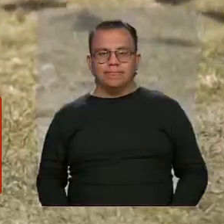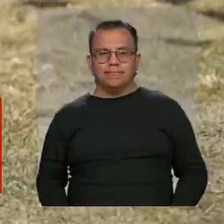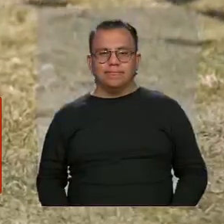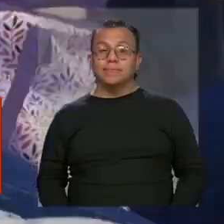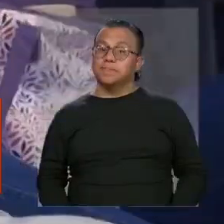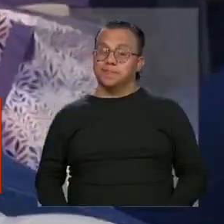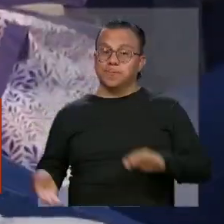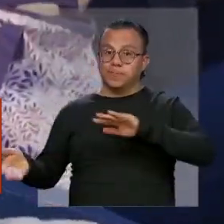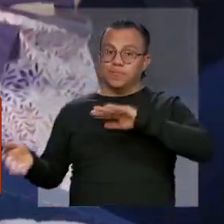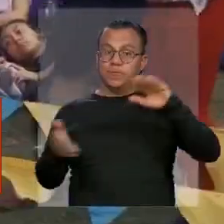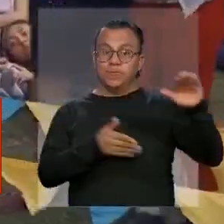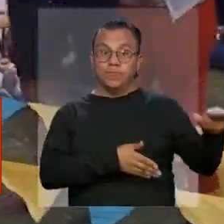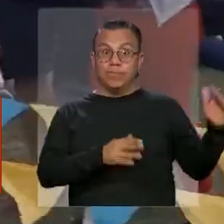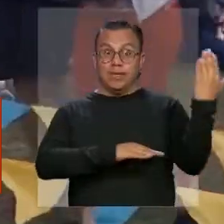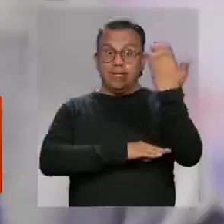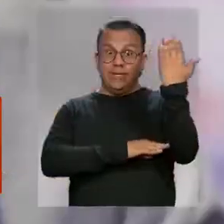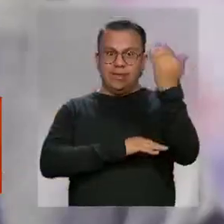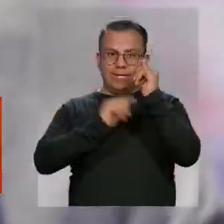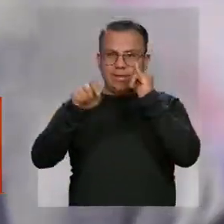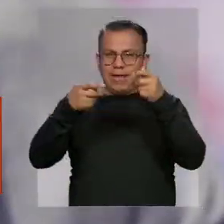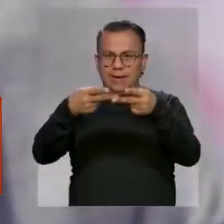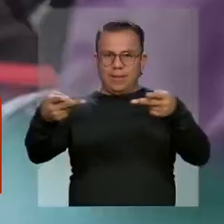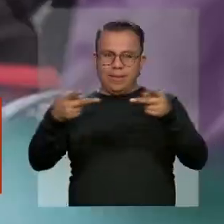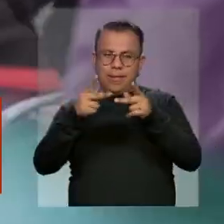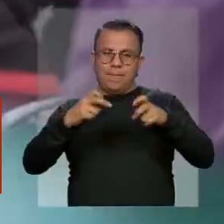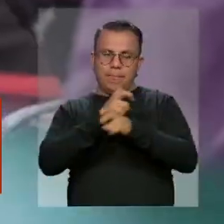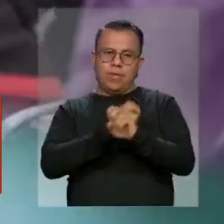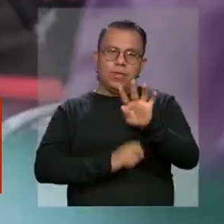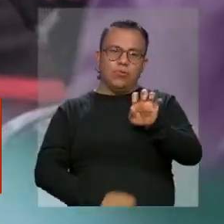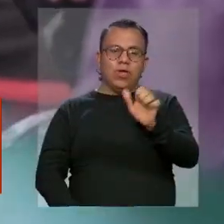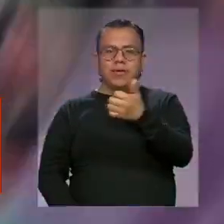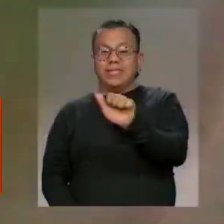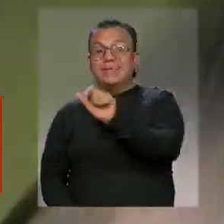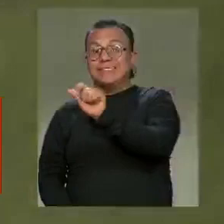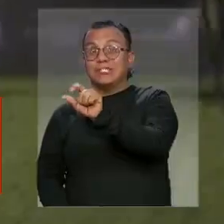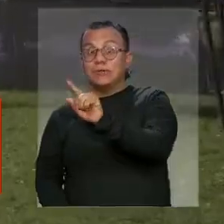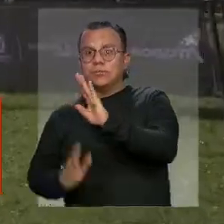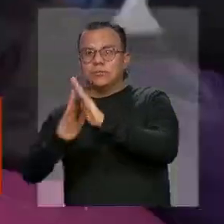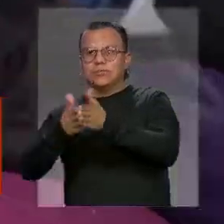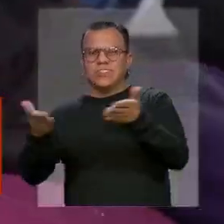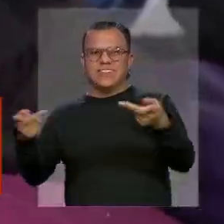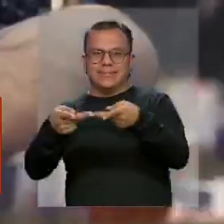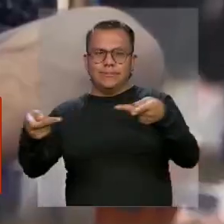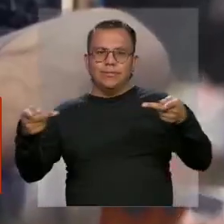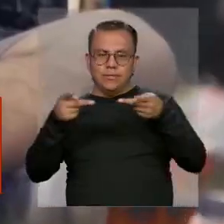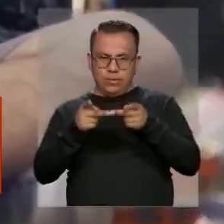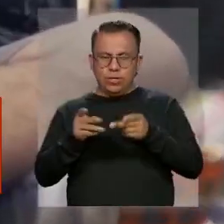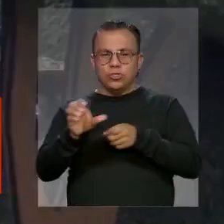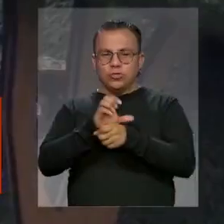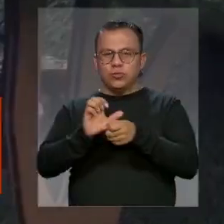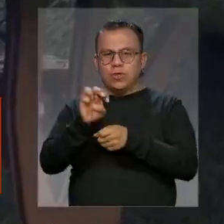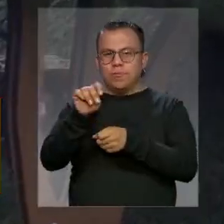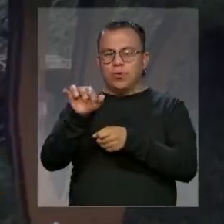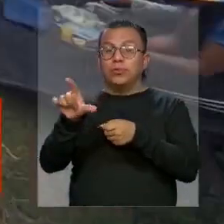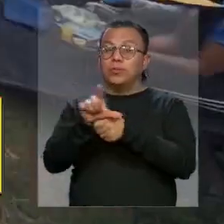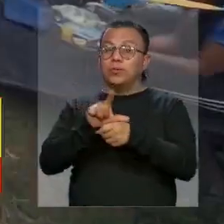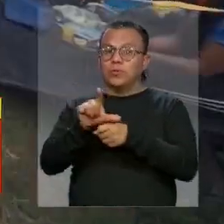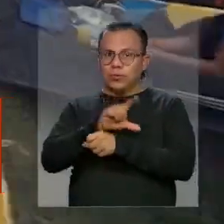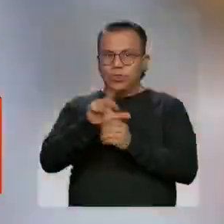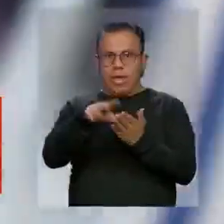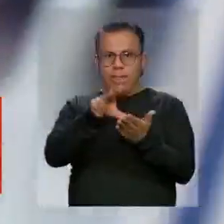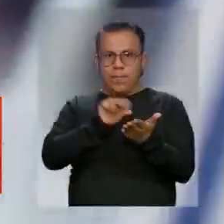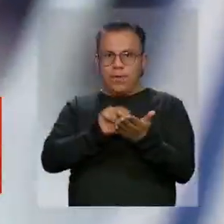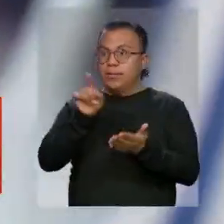Por otro lado, la Cinemateca al Parque llega este 9, 10 y 11 de diciembre al Parque Ciudad Montes, en la localidad Puente